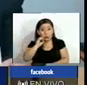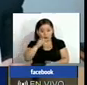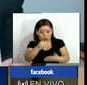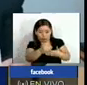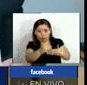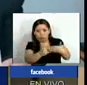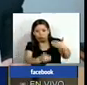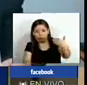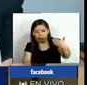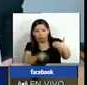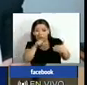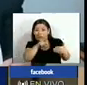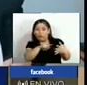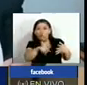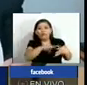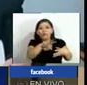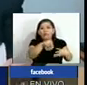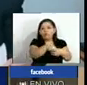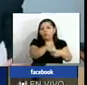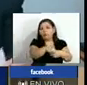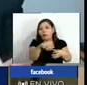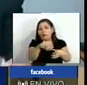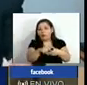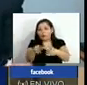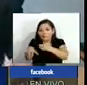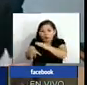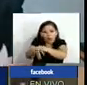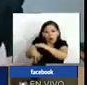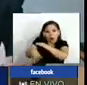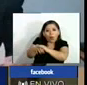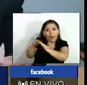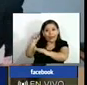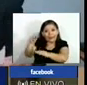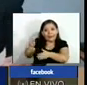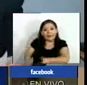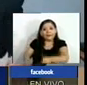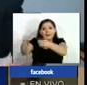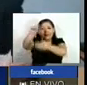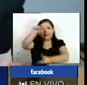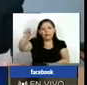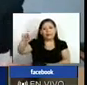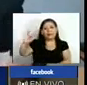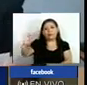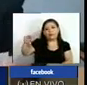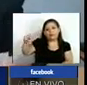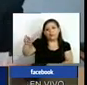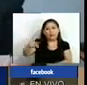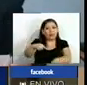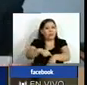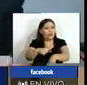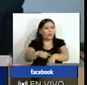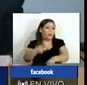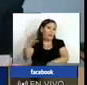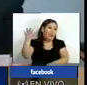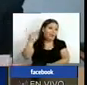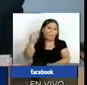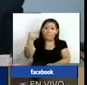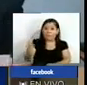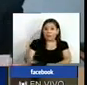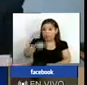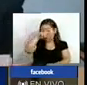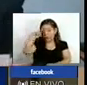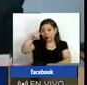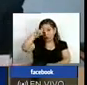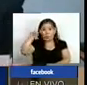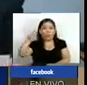los procesados formaban una red de corrupción al interior del Ministerio Público en el periodo en que Luis Martínez fungió como fiscal